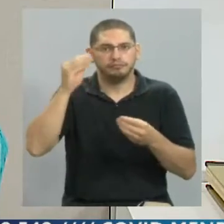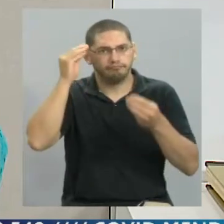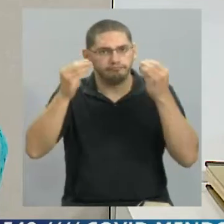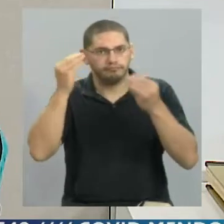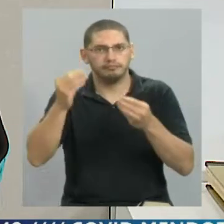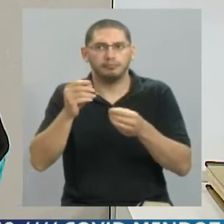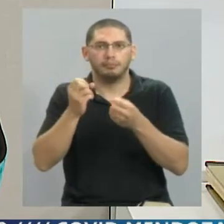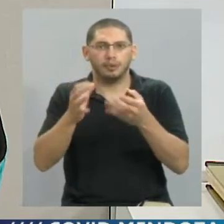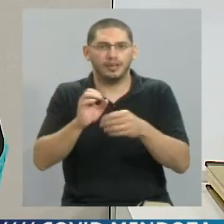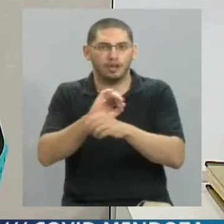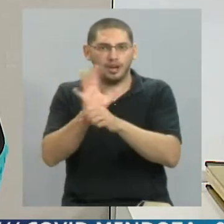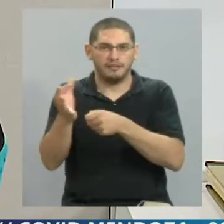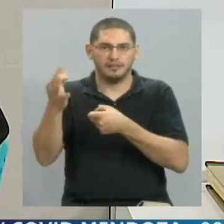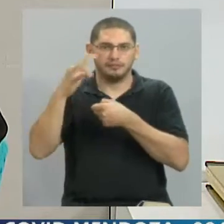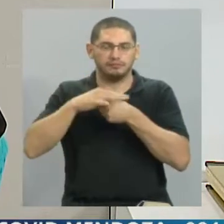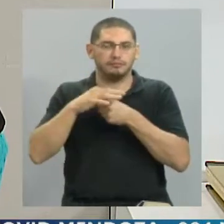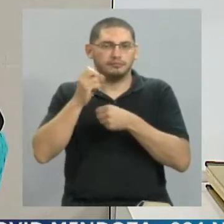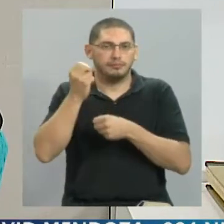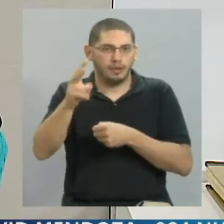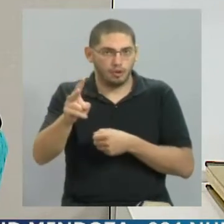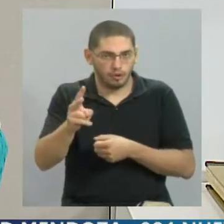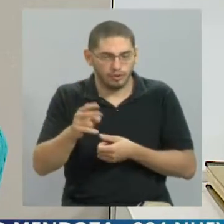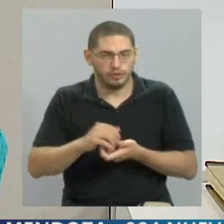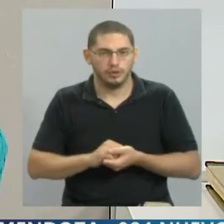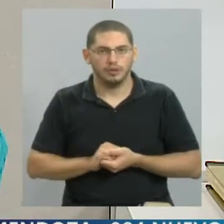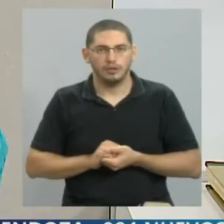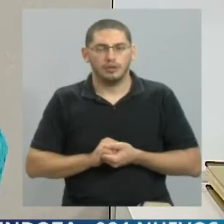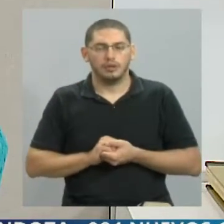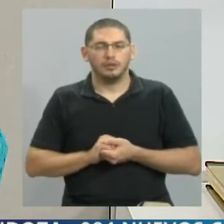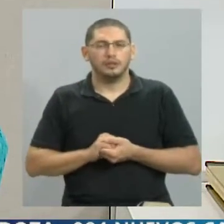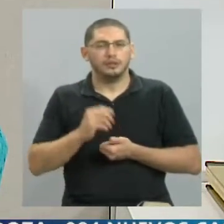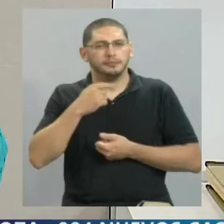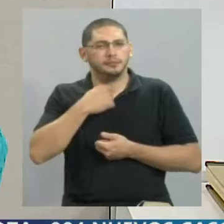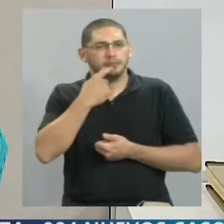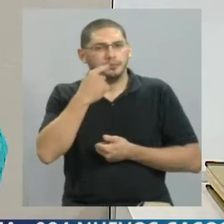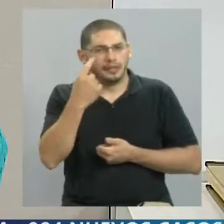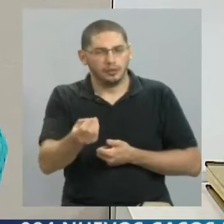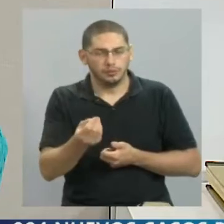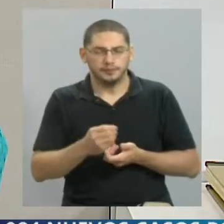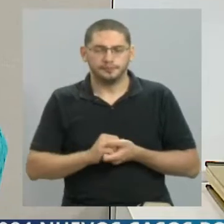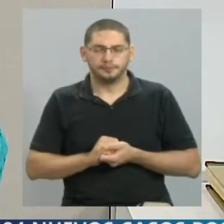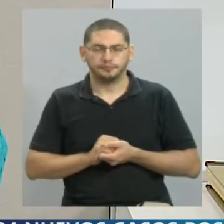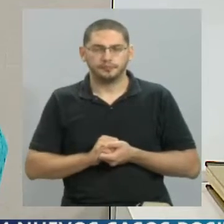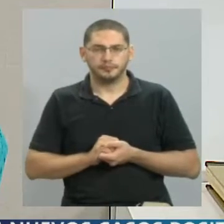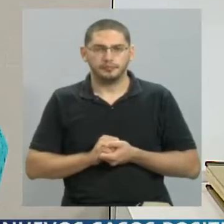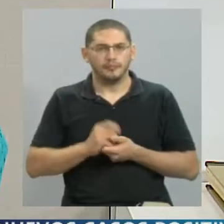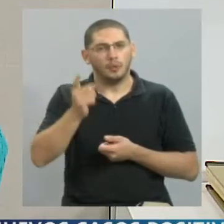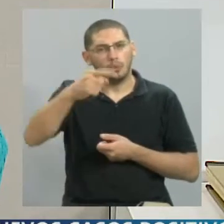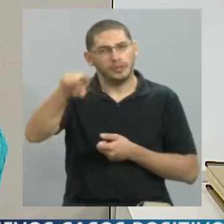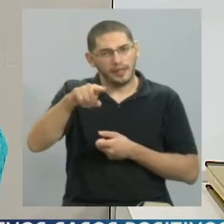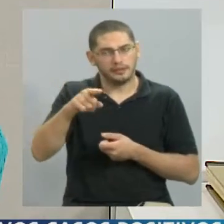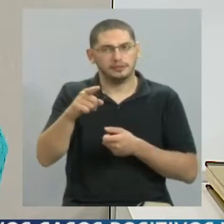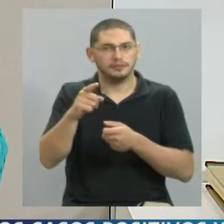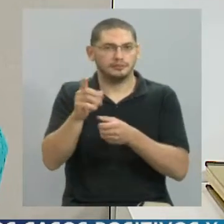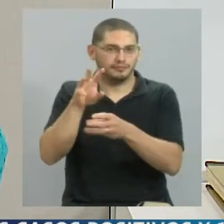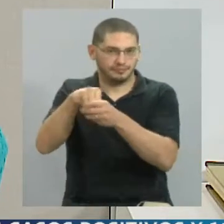de una forma más agresiva y, bueno, la pregunta va por el lado de qué cosas ustedes aprendieron